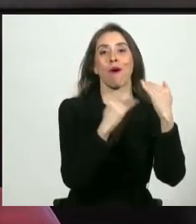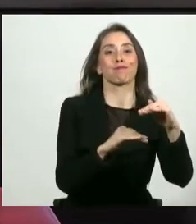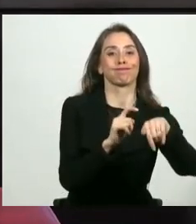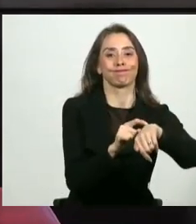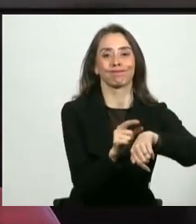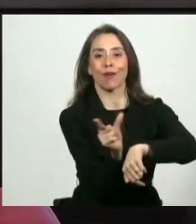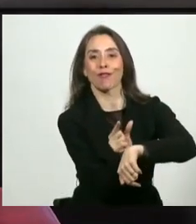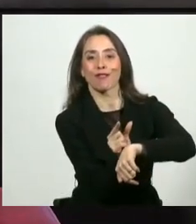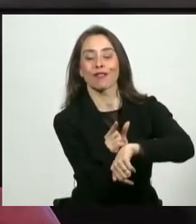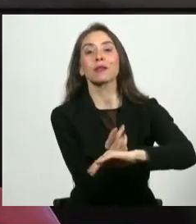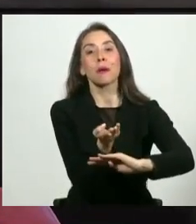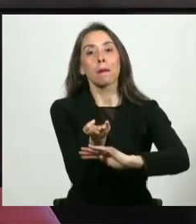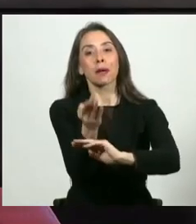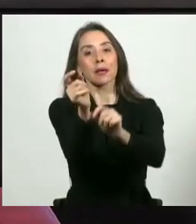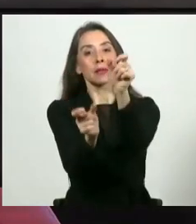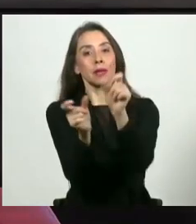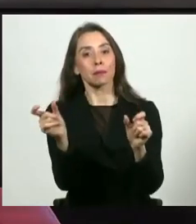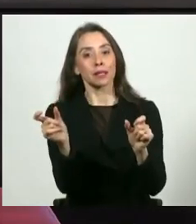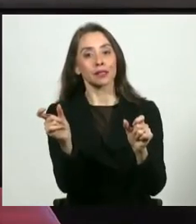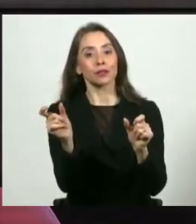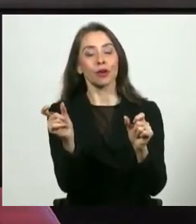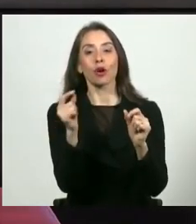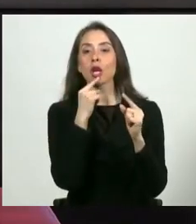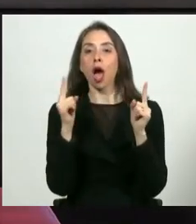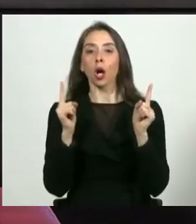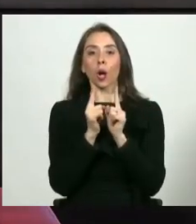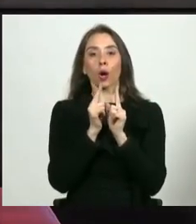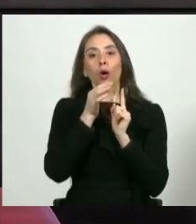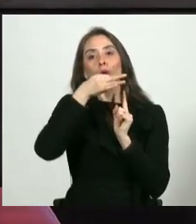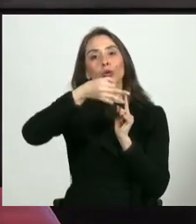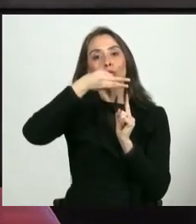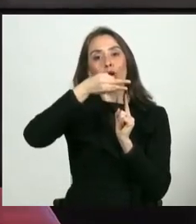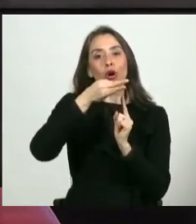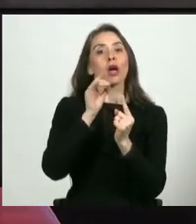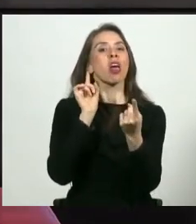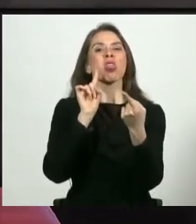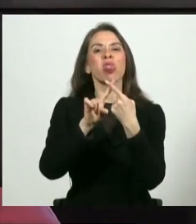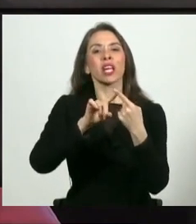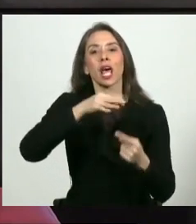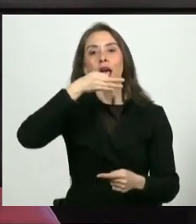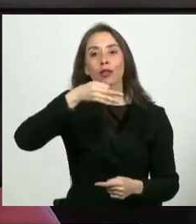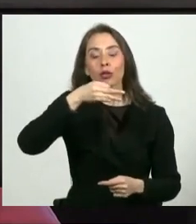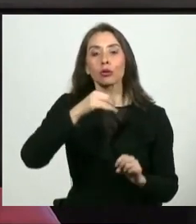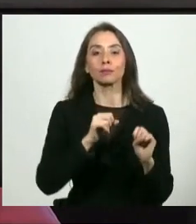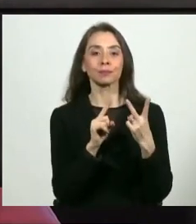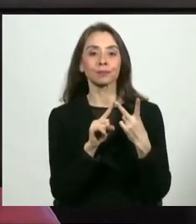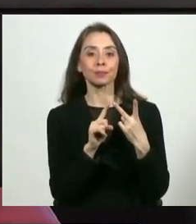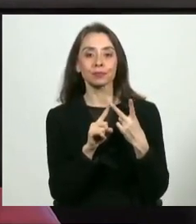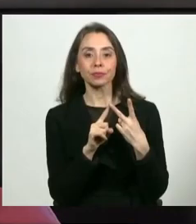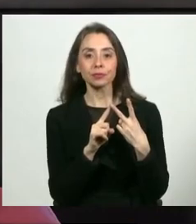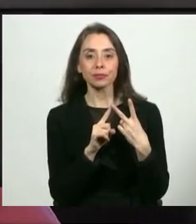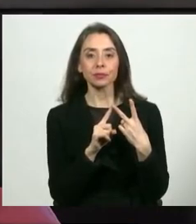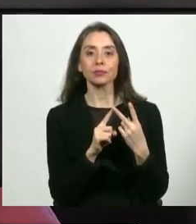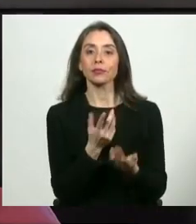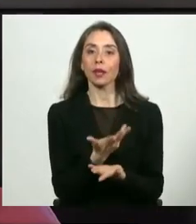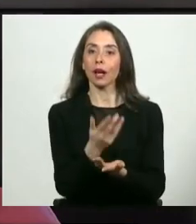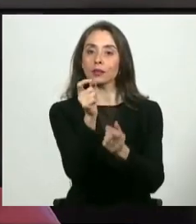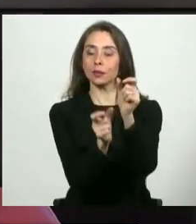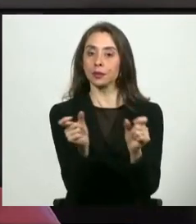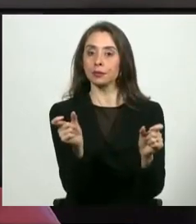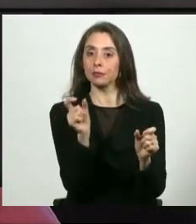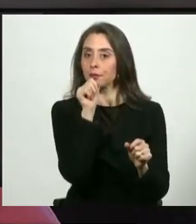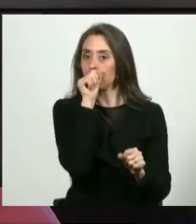tanto siempre se les pide a las personas que sean lo más concisas y directas posible. Y segundo, que hay personas,